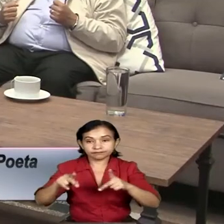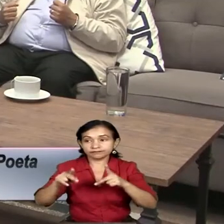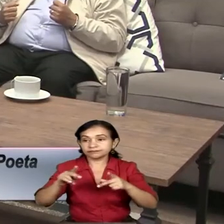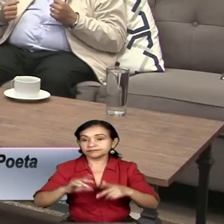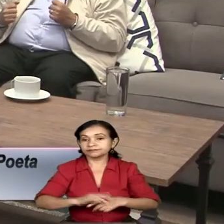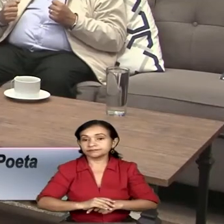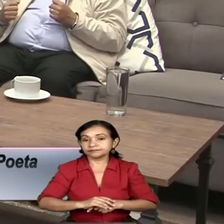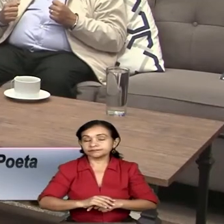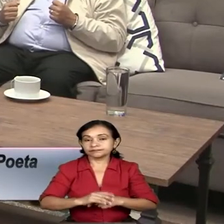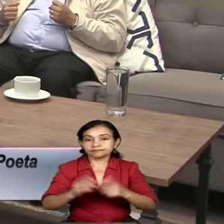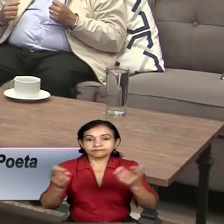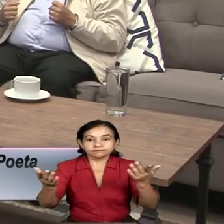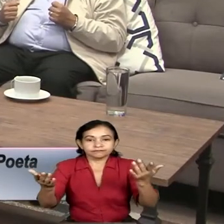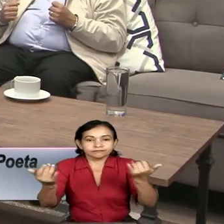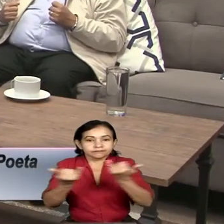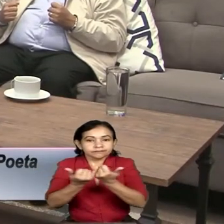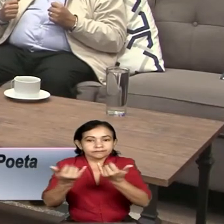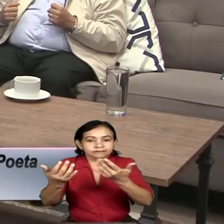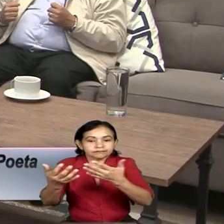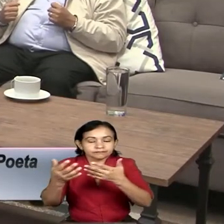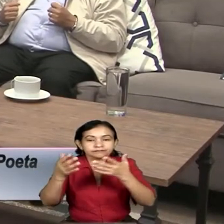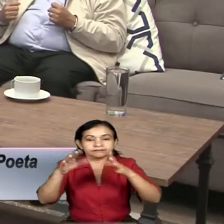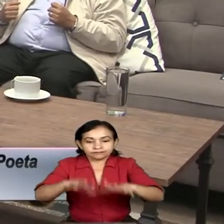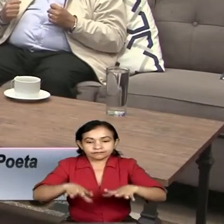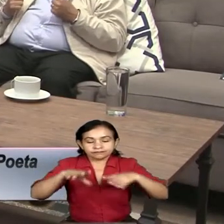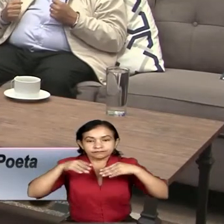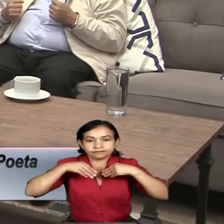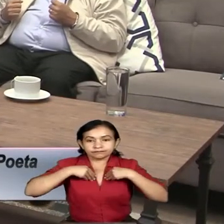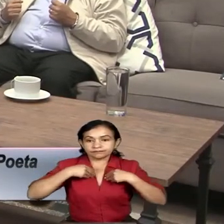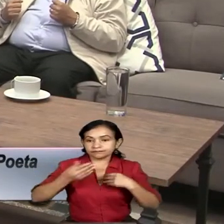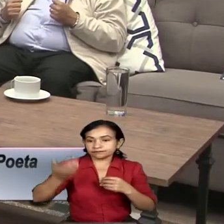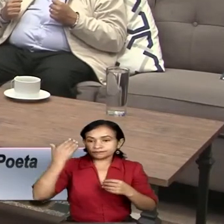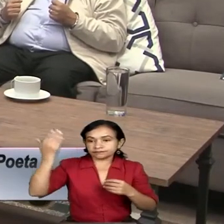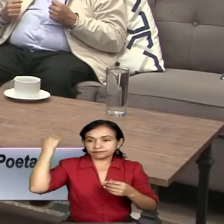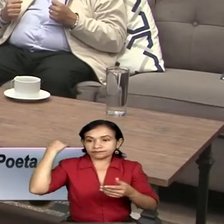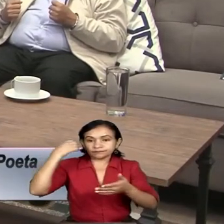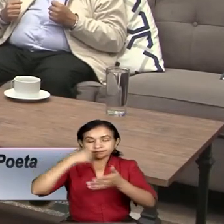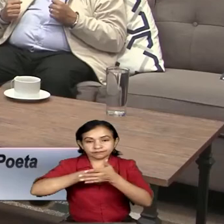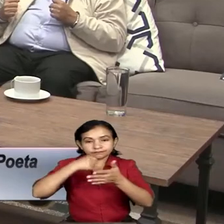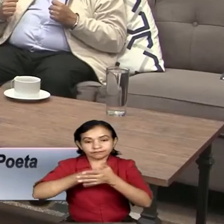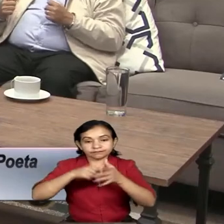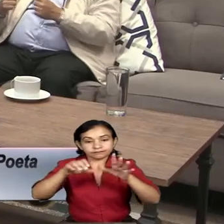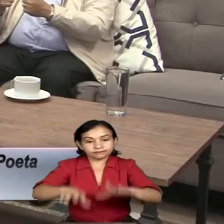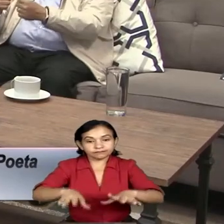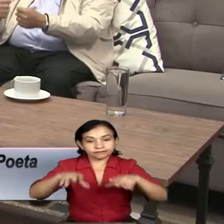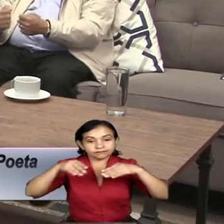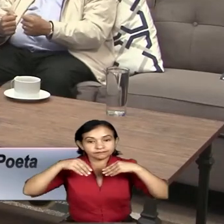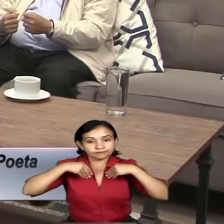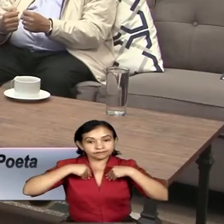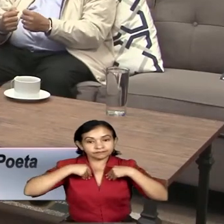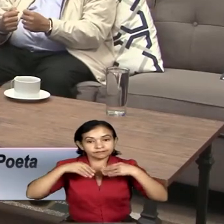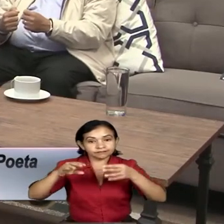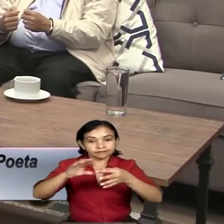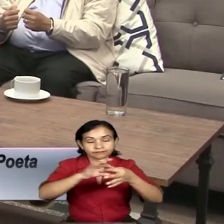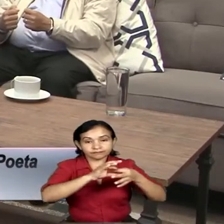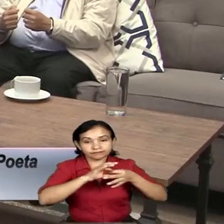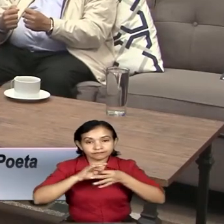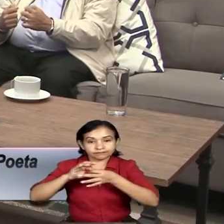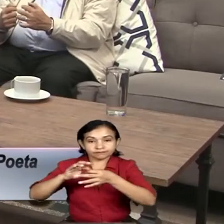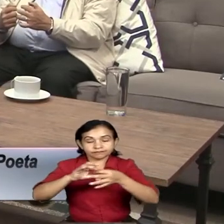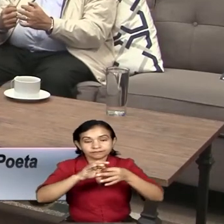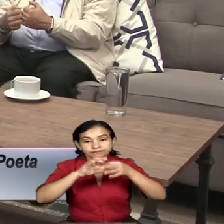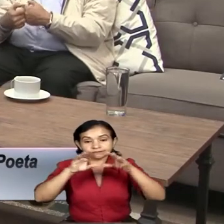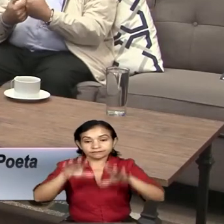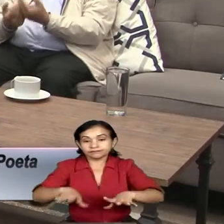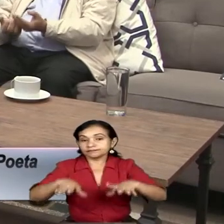que abraza esa historia de lucha, abraza esa reconciliación,